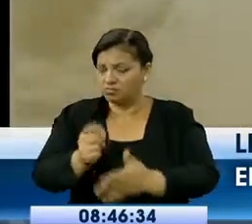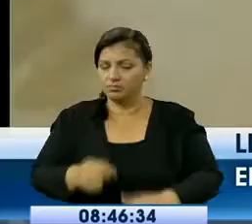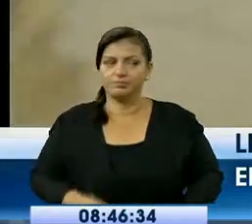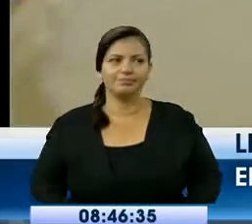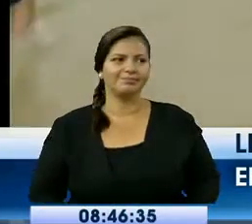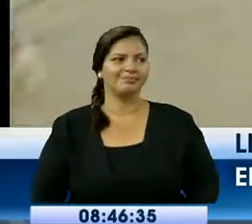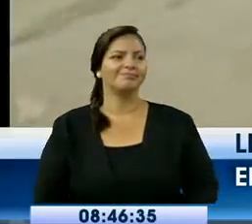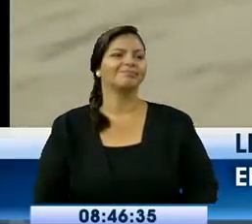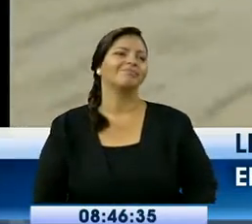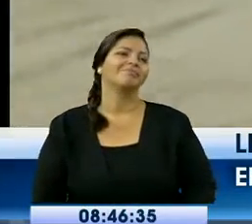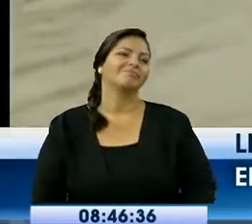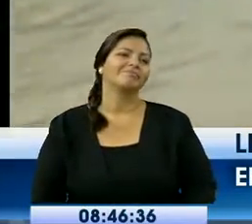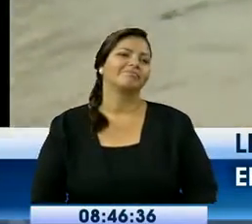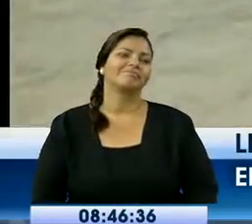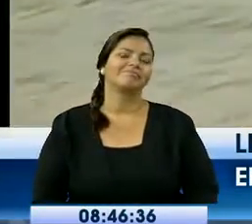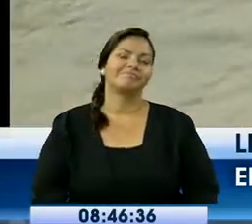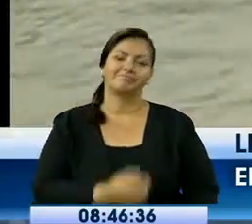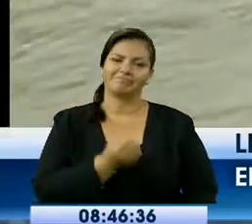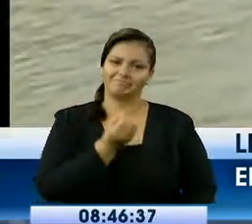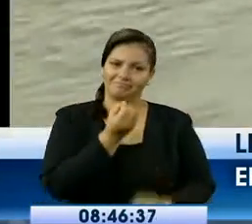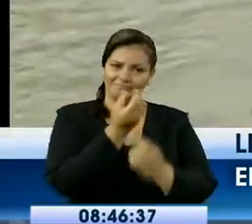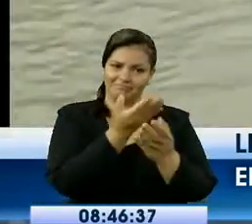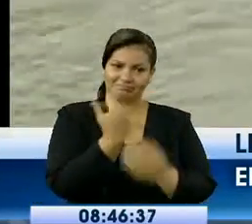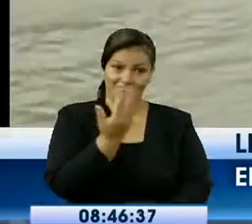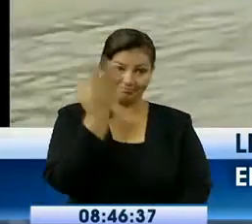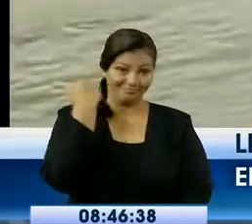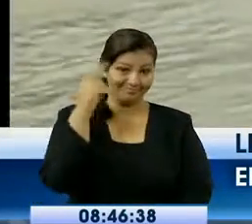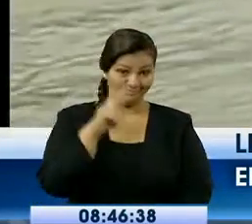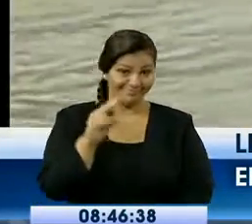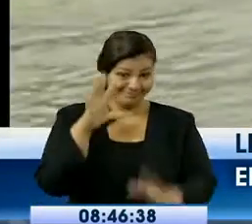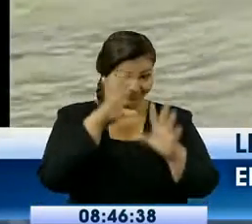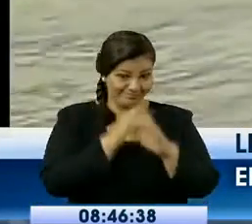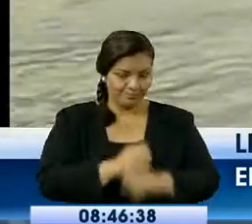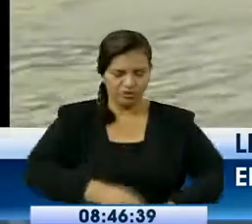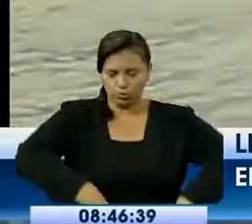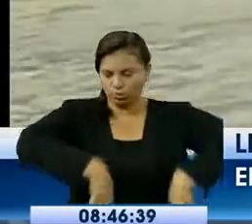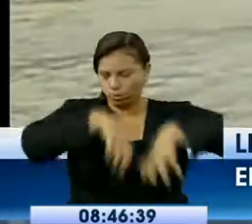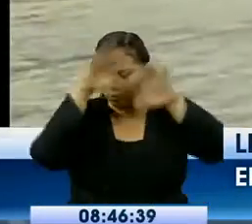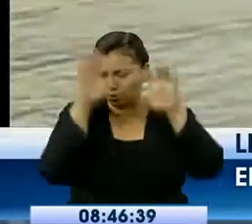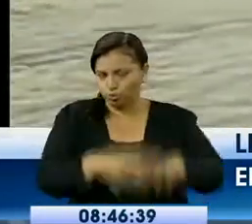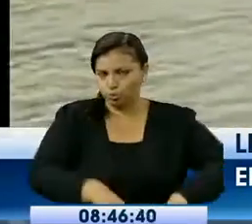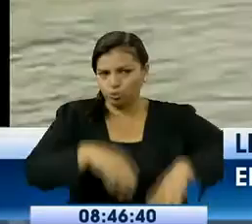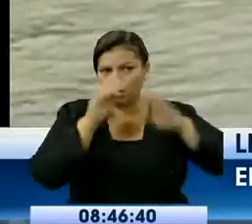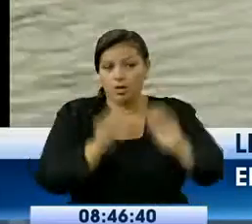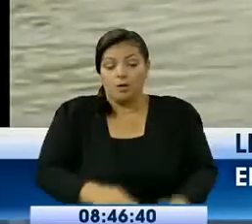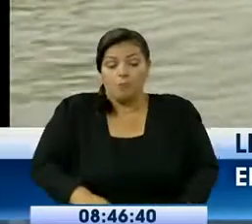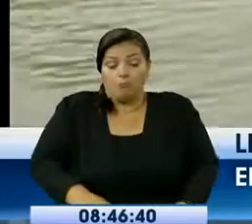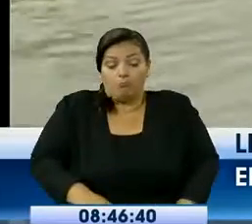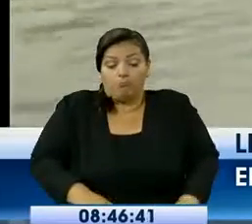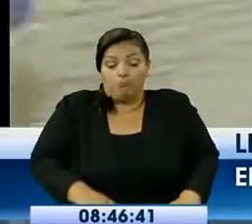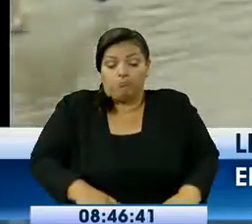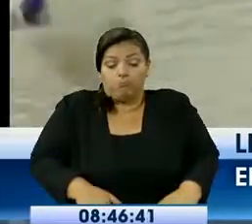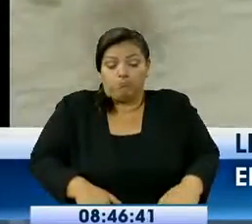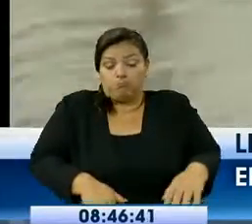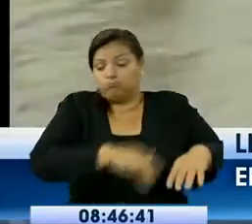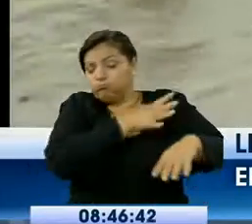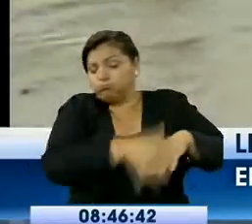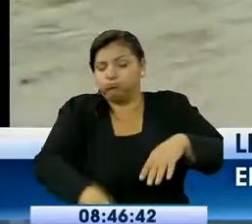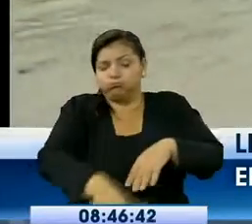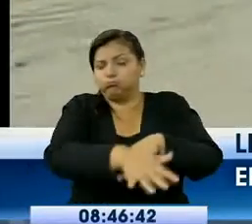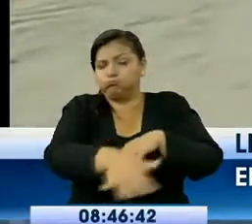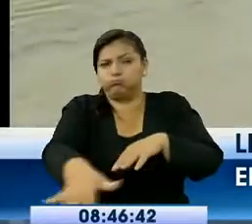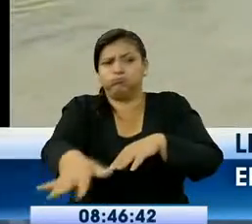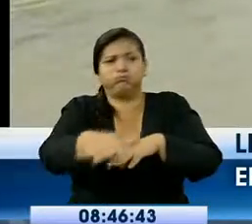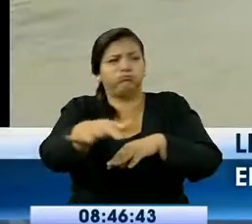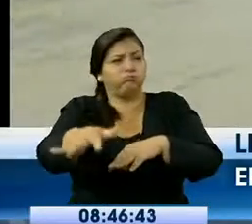peor. La lluvia del día viernes era en la noche. Tú eres un río inmenso, créelo que no se podía ni caminar por aquí. Y este río antes no pasaba